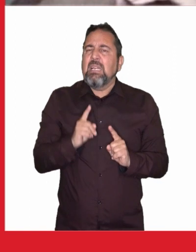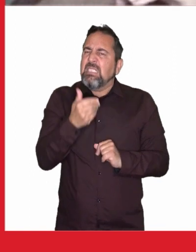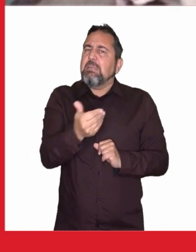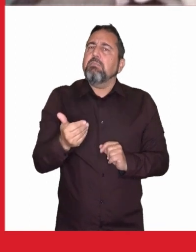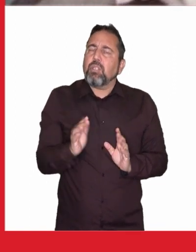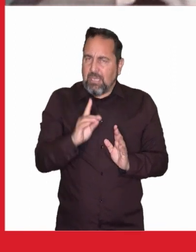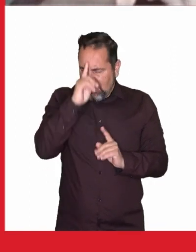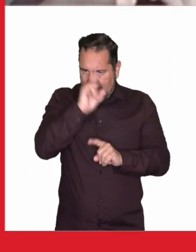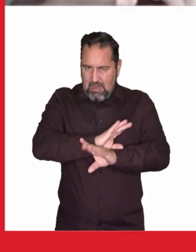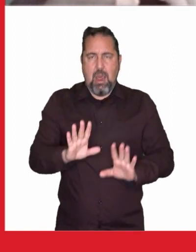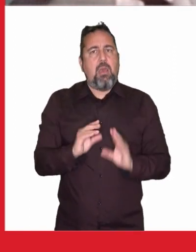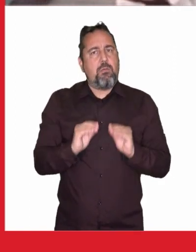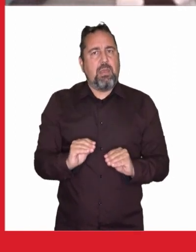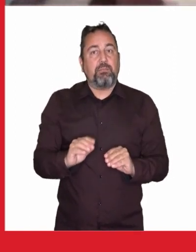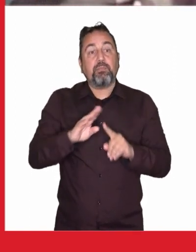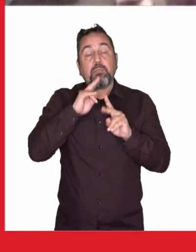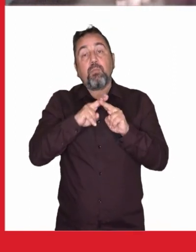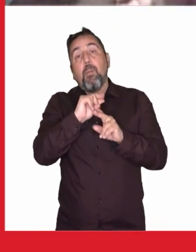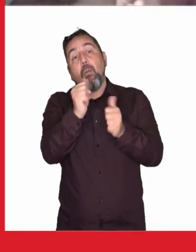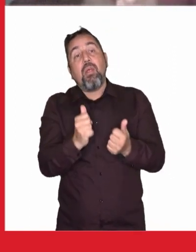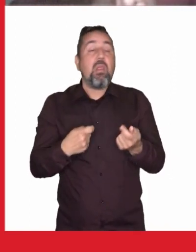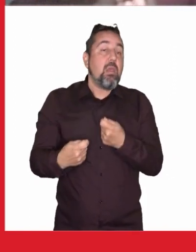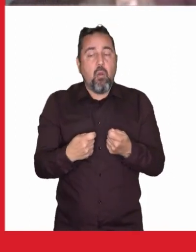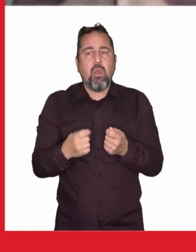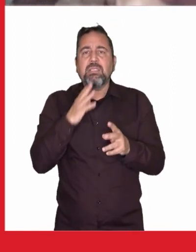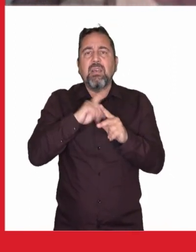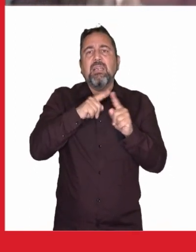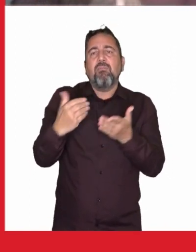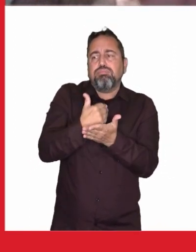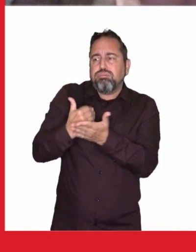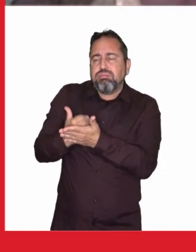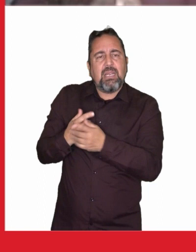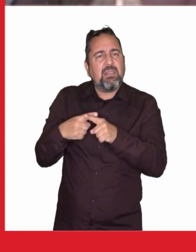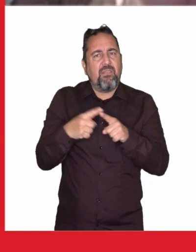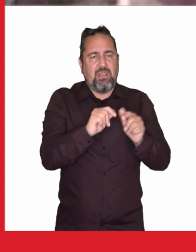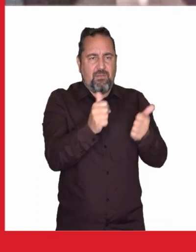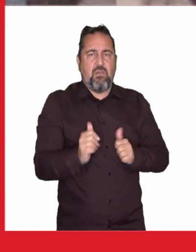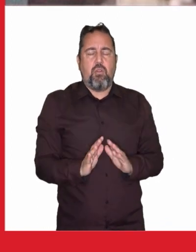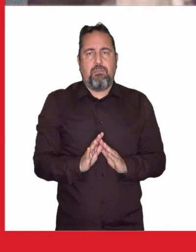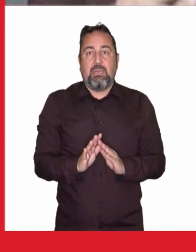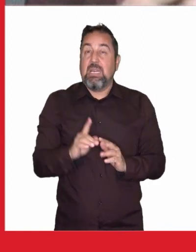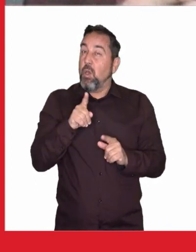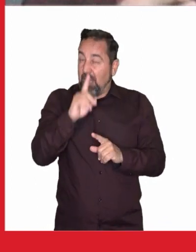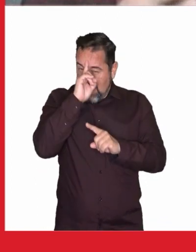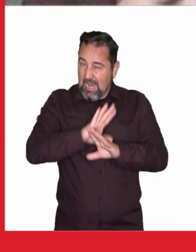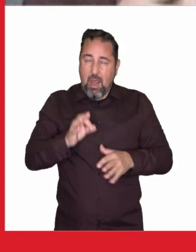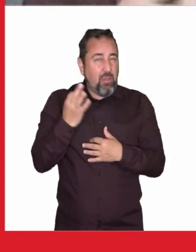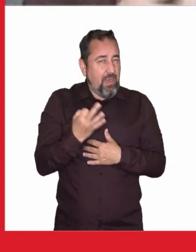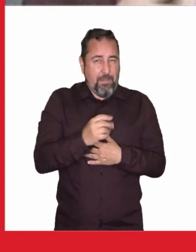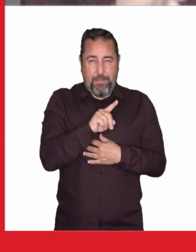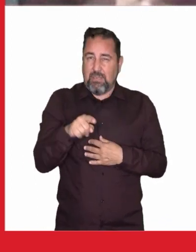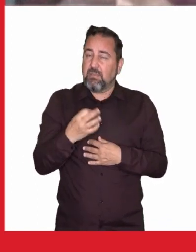ingresos. ¿Se entiende bien esto? Esto es muy importante que os quede claro, que en cada modelo de negocio va a haber diferentes fuentes de